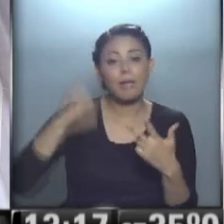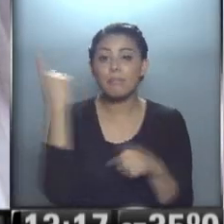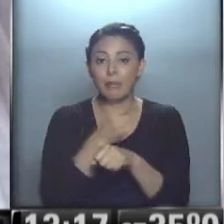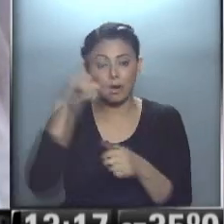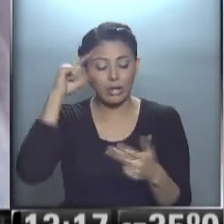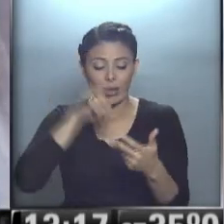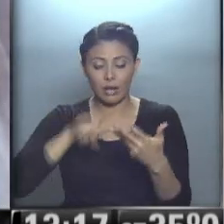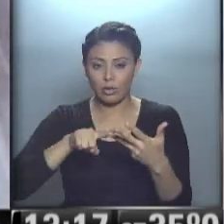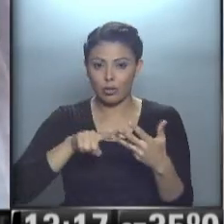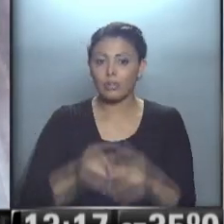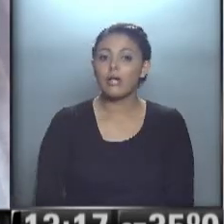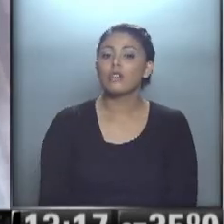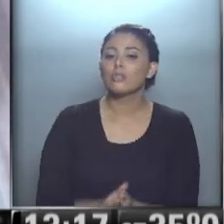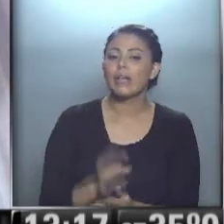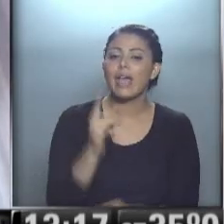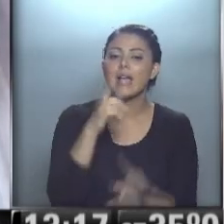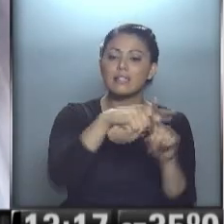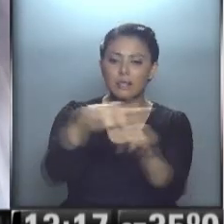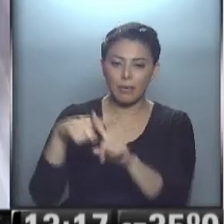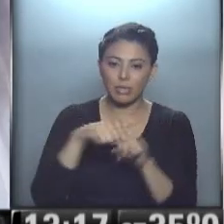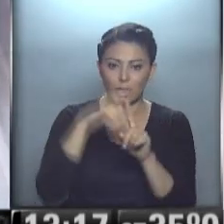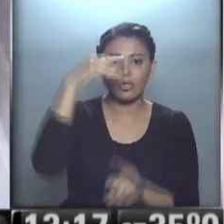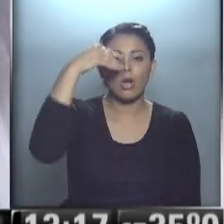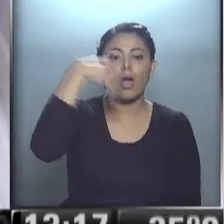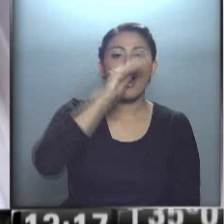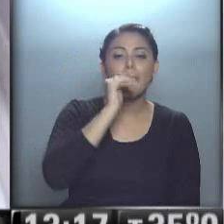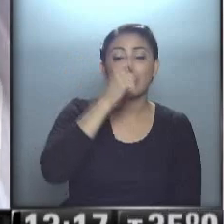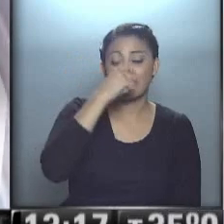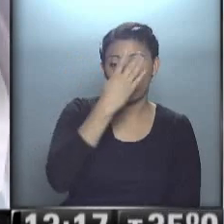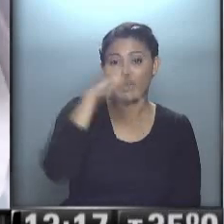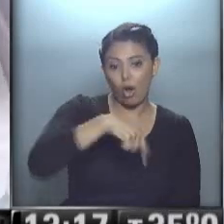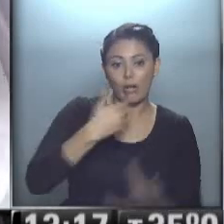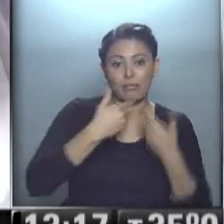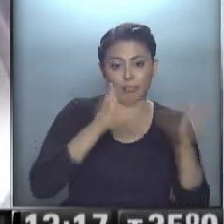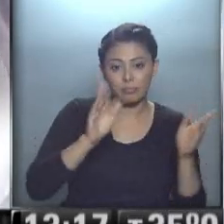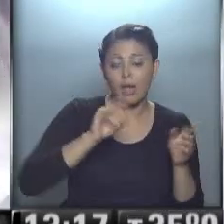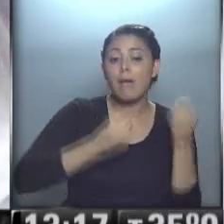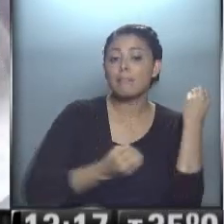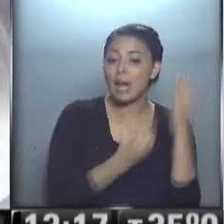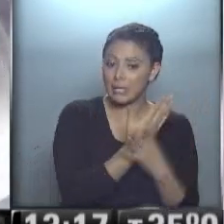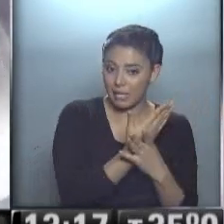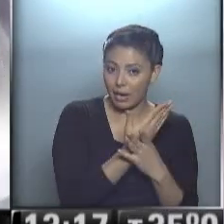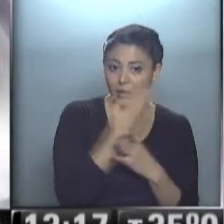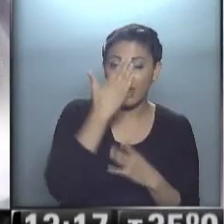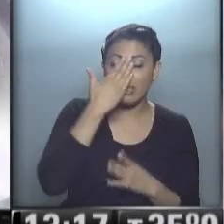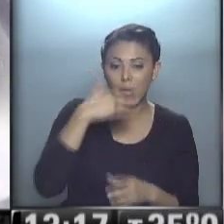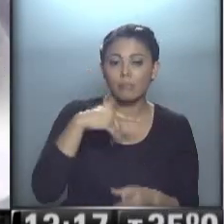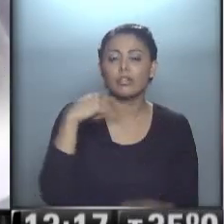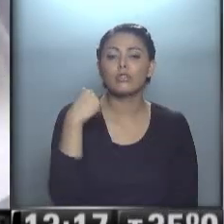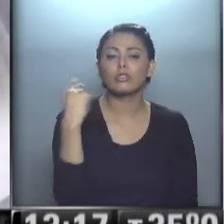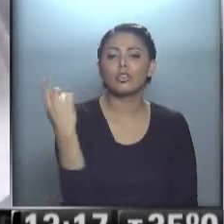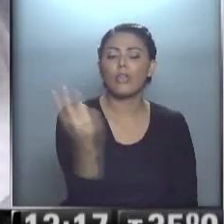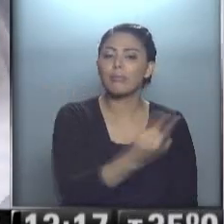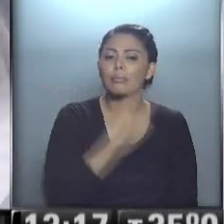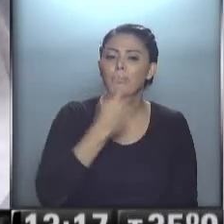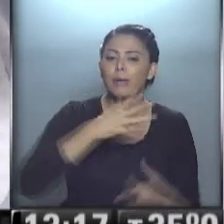primero de enero en cuanto a los cementerios martes 24 hoy estuvieron abiertos durante la mañana y las cremaciones en el lugar de